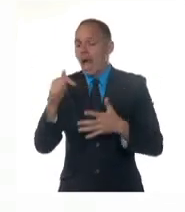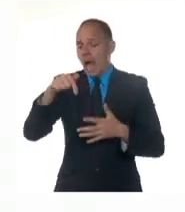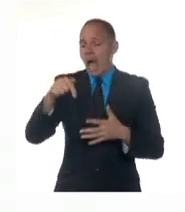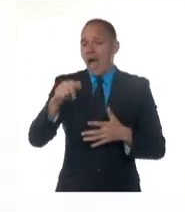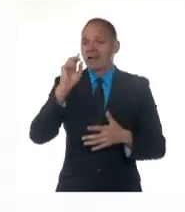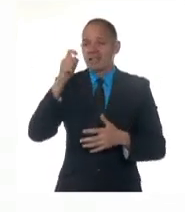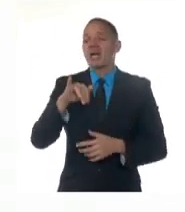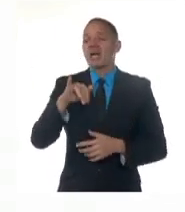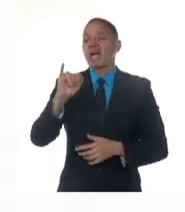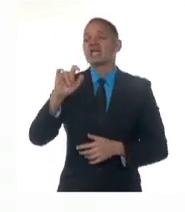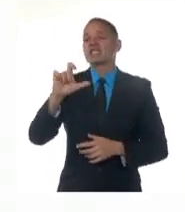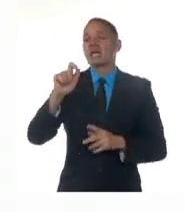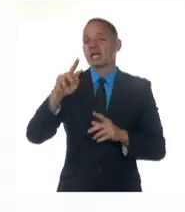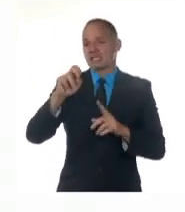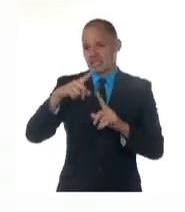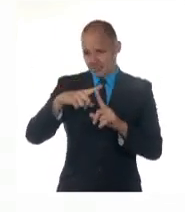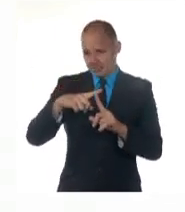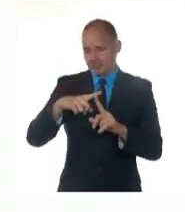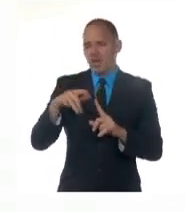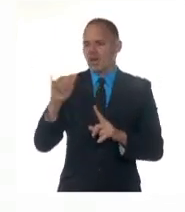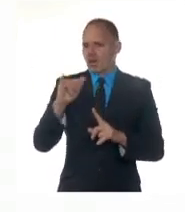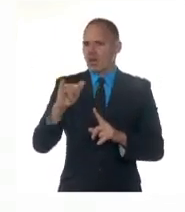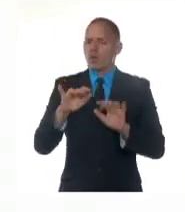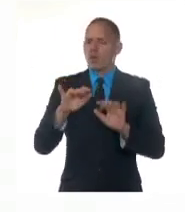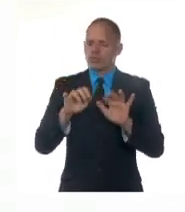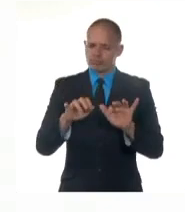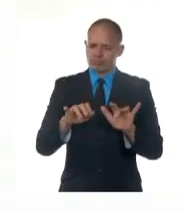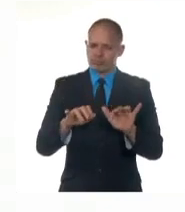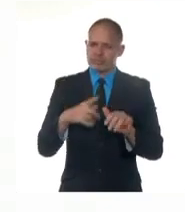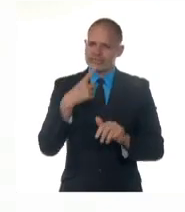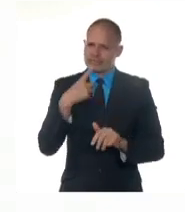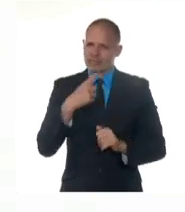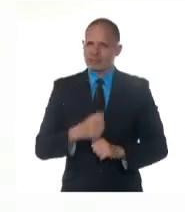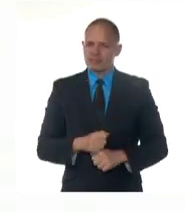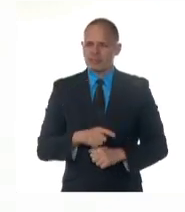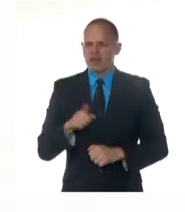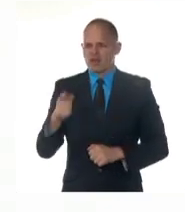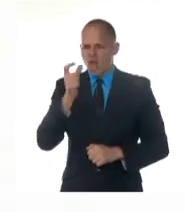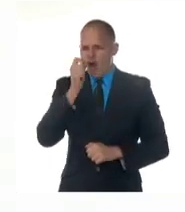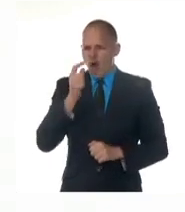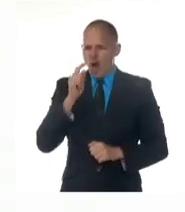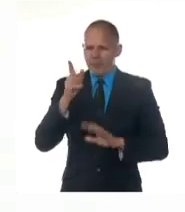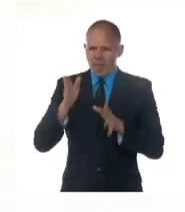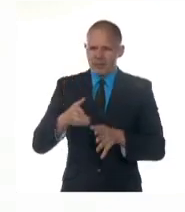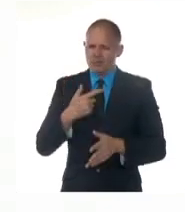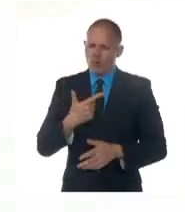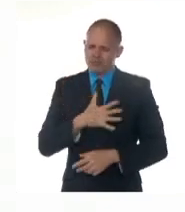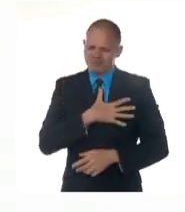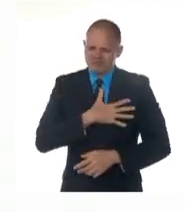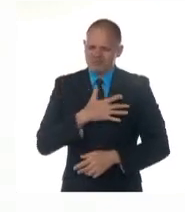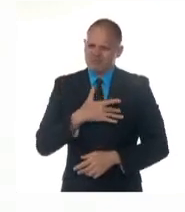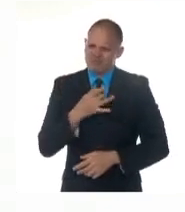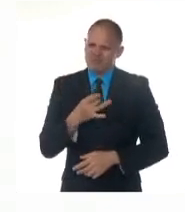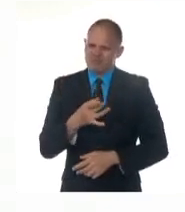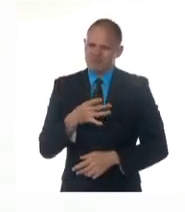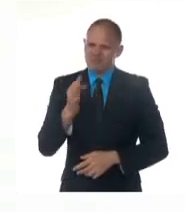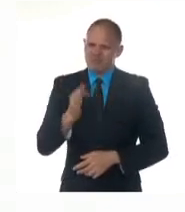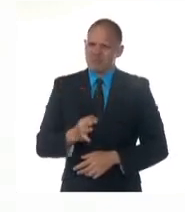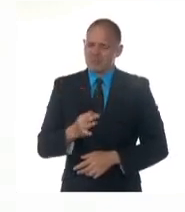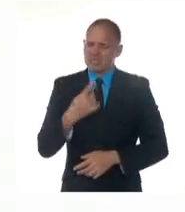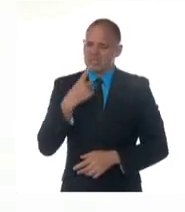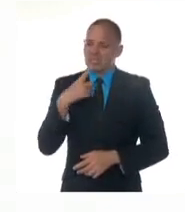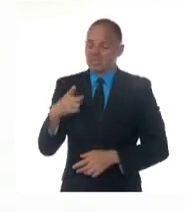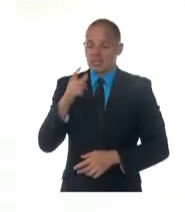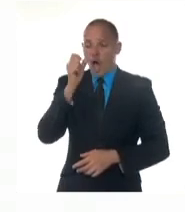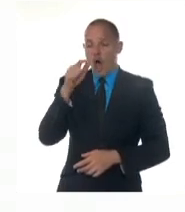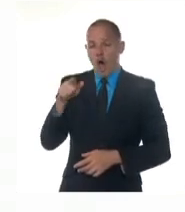vicepresidente respectivamente del Instituto de Información y Comunicación Social, lamentaron la pérdida de este ícono de la narración deportiva, además de